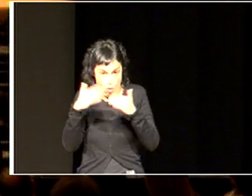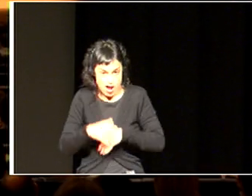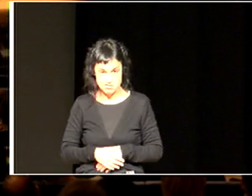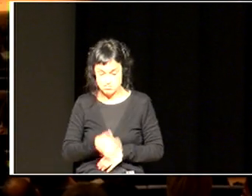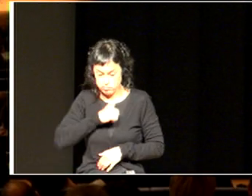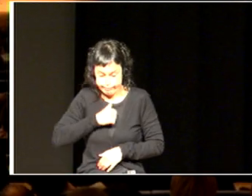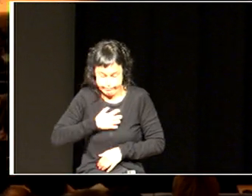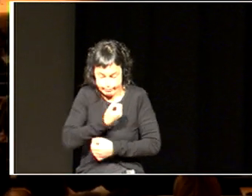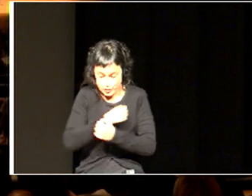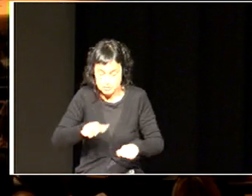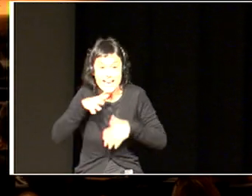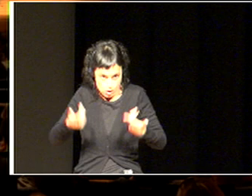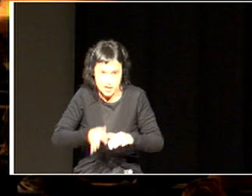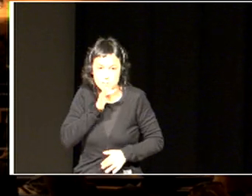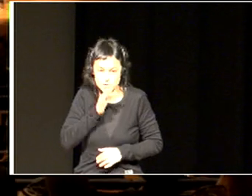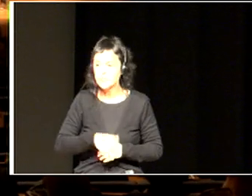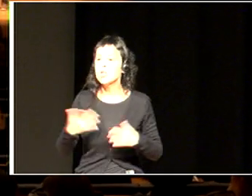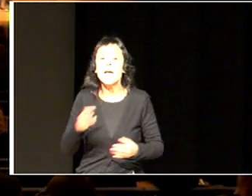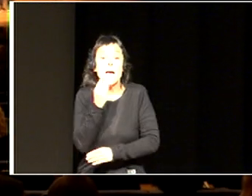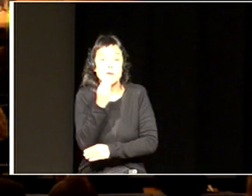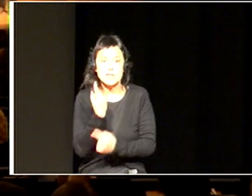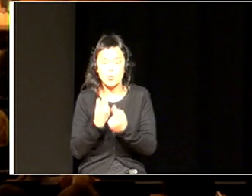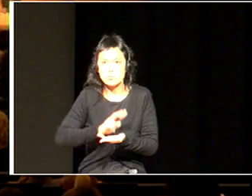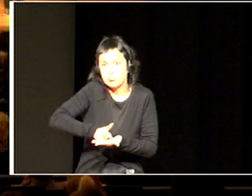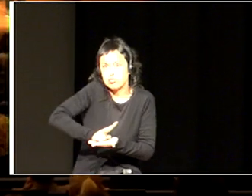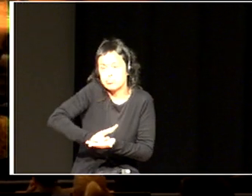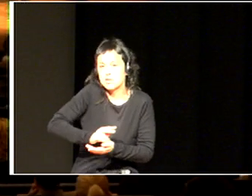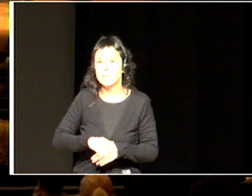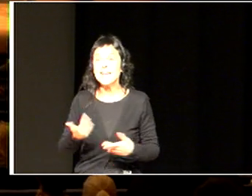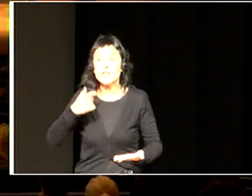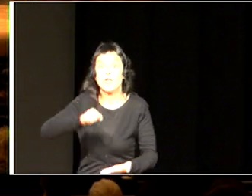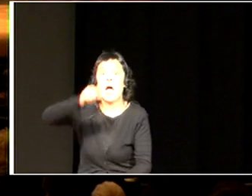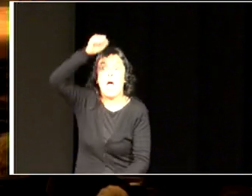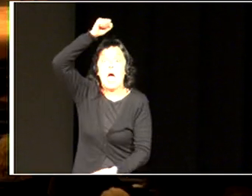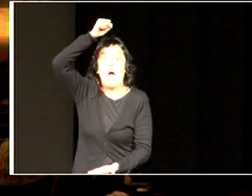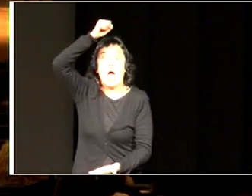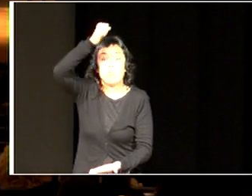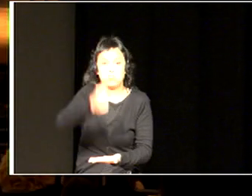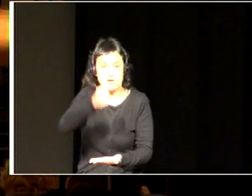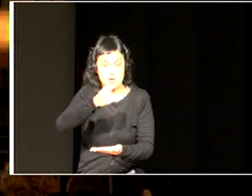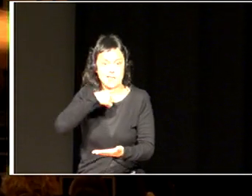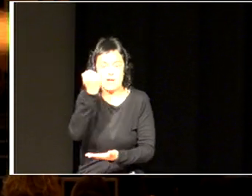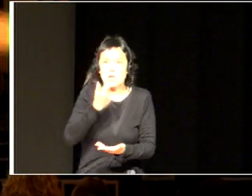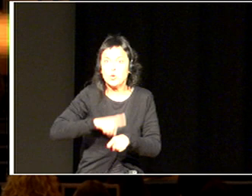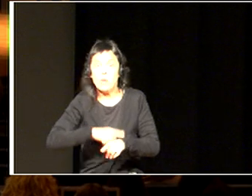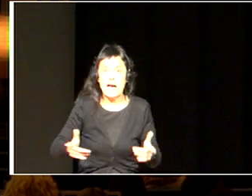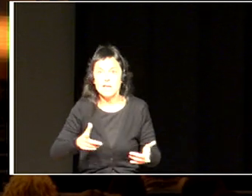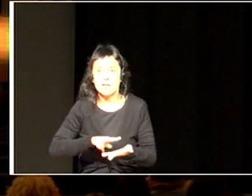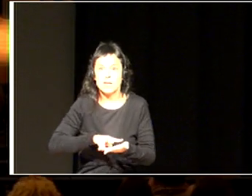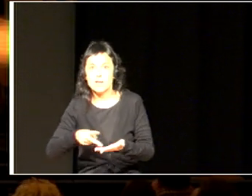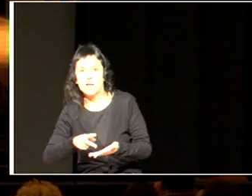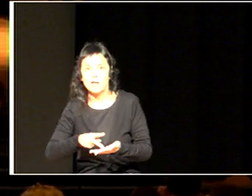hay bebés que se mueven mucho y bien en la plancha y juegue te da tiempo te da tiempo no conscientemente no pero te da tiempo a ahí